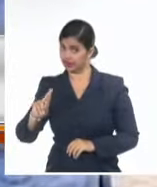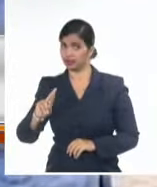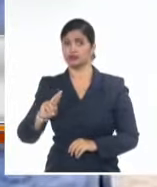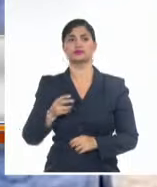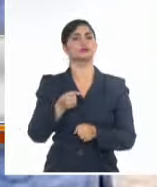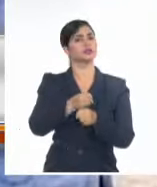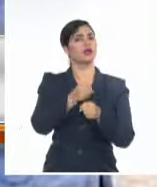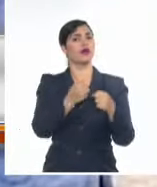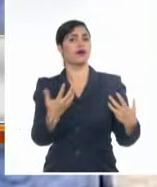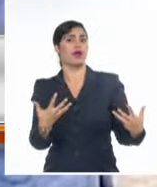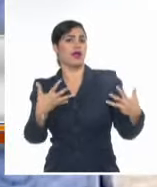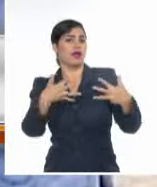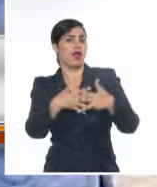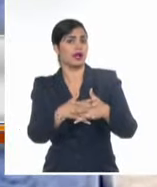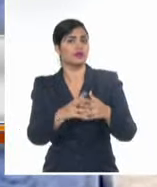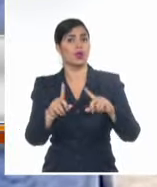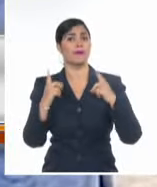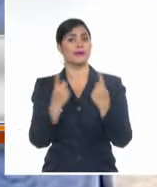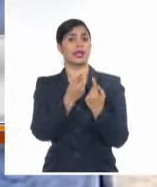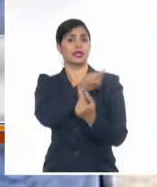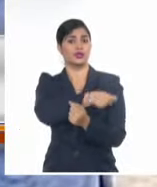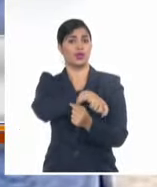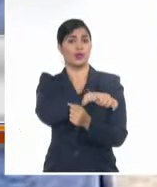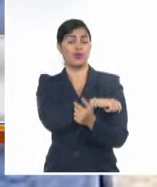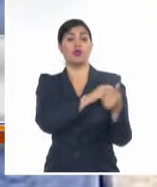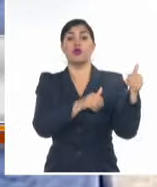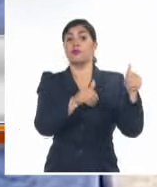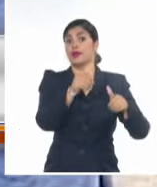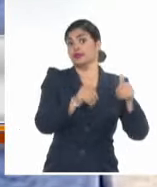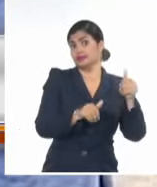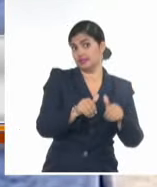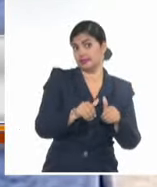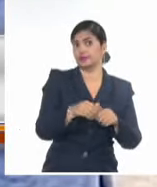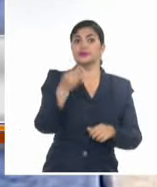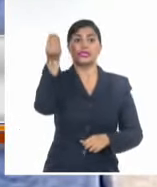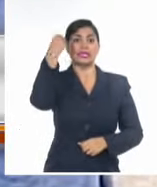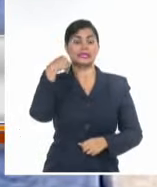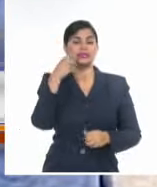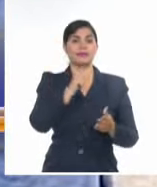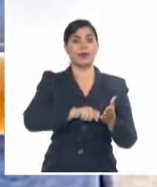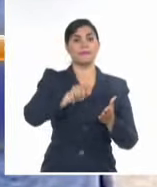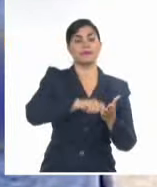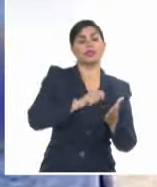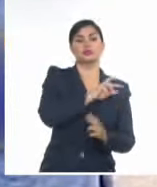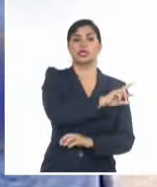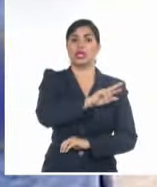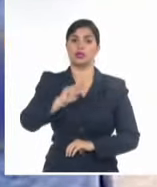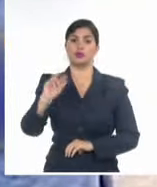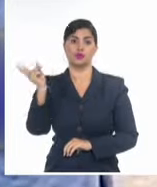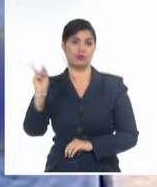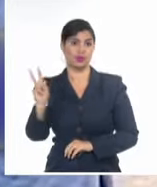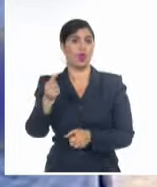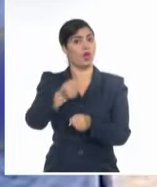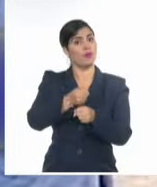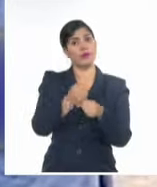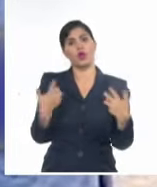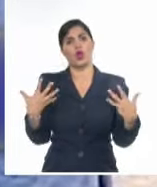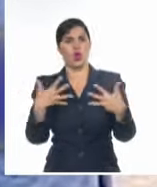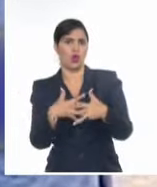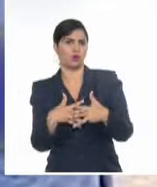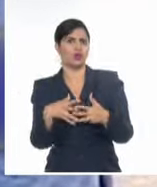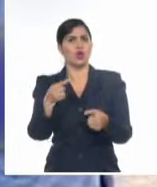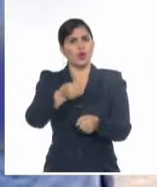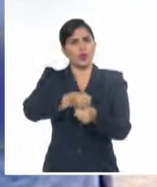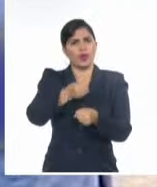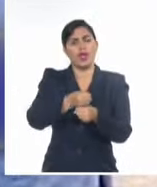de masas permanente. Es una de las claves de la revolución bolivariana. Pueblo activado, pueblo movilizado